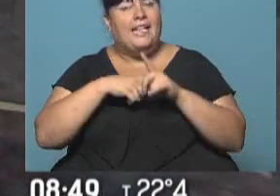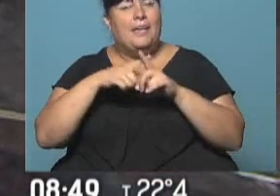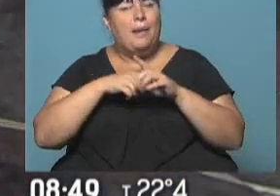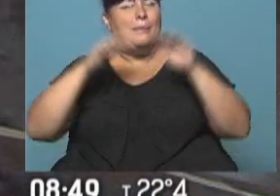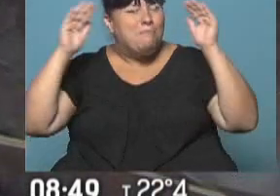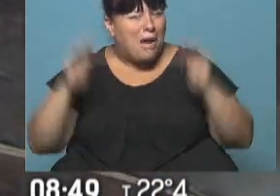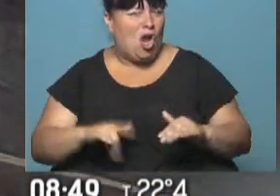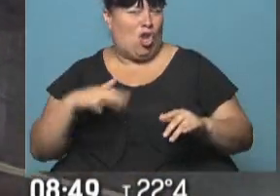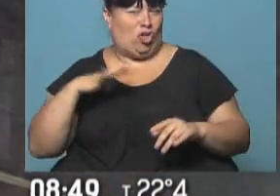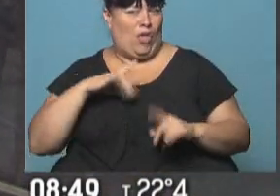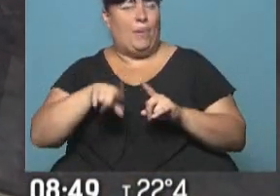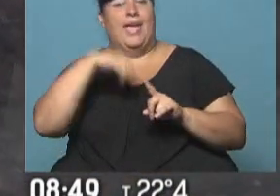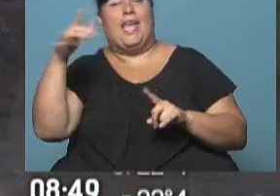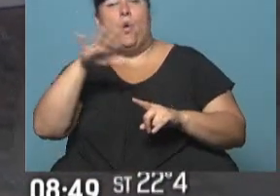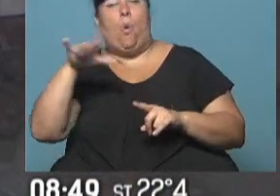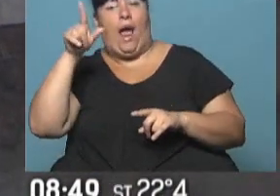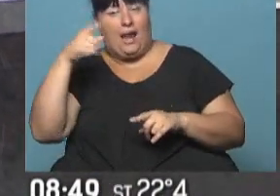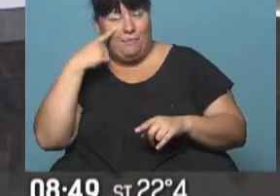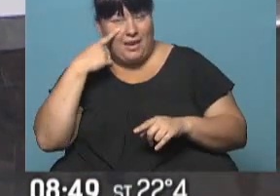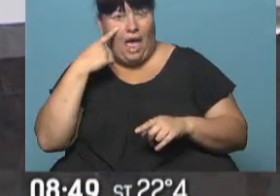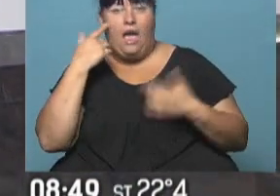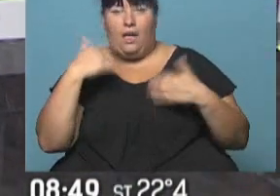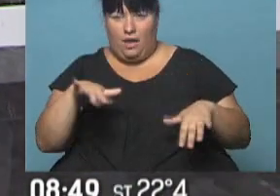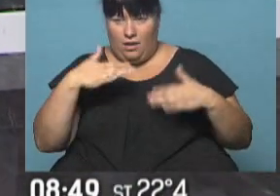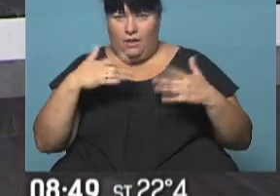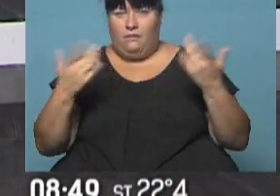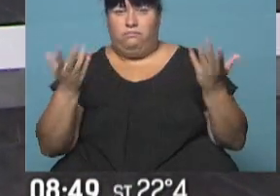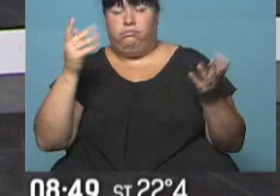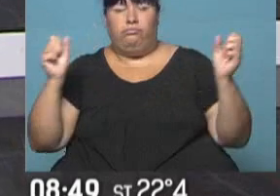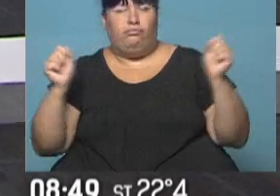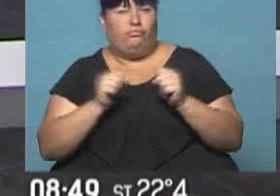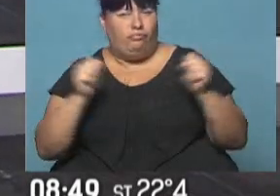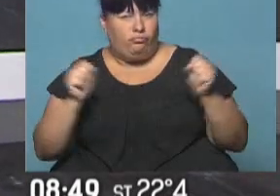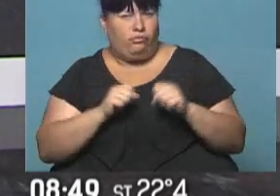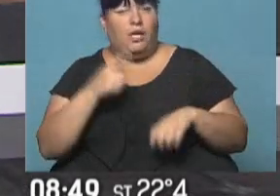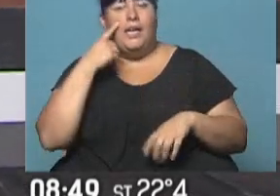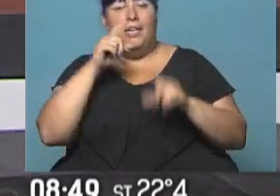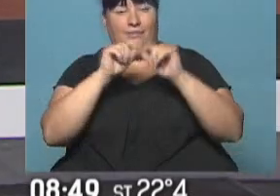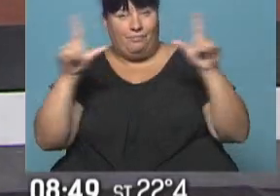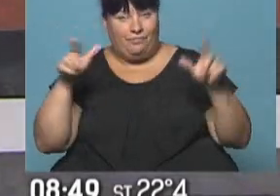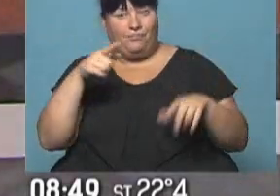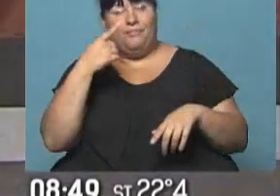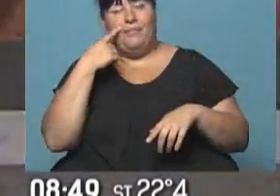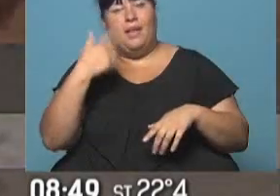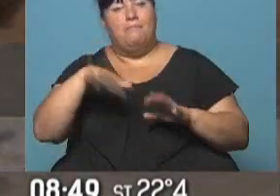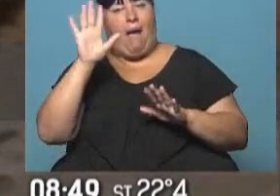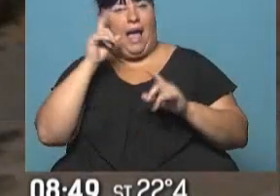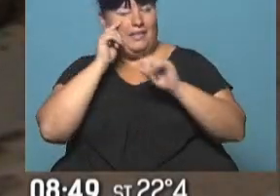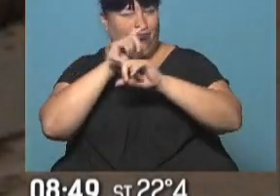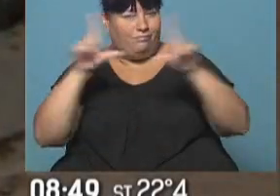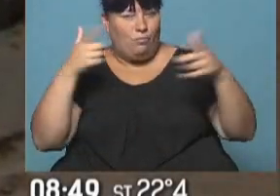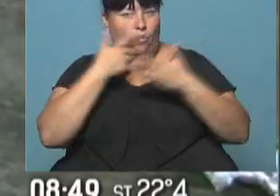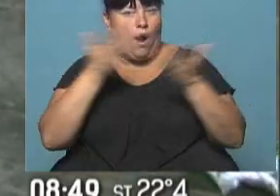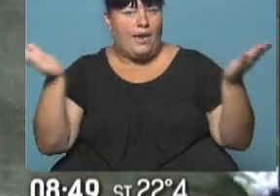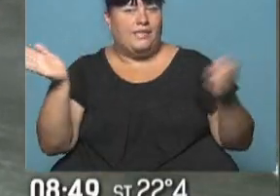más bajas que en algunos puntos de Marte. Fíjate hasta qué punto se da esta ola polar. Las imágenes que dominan, las postales